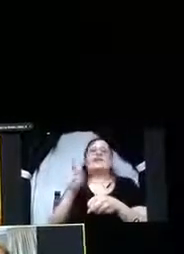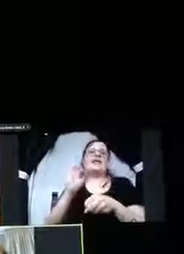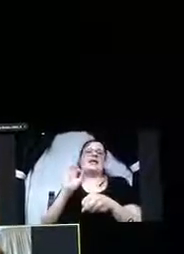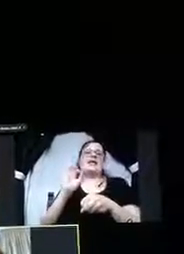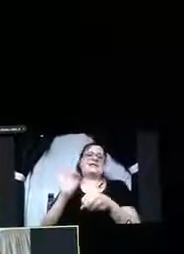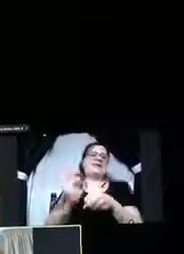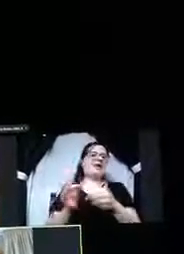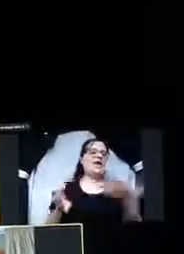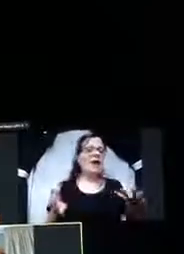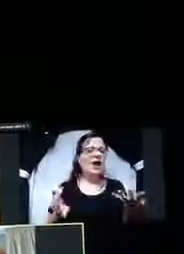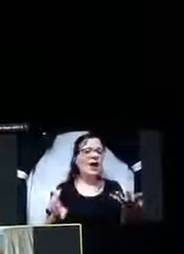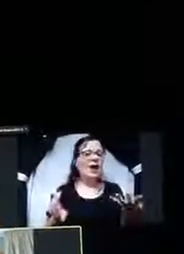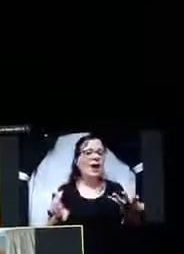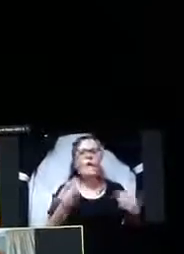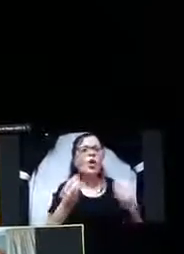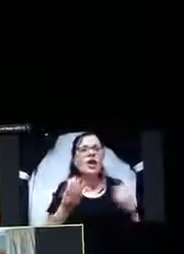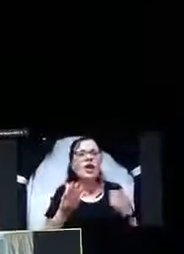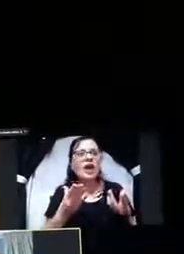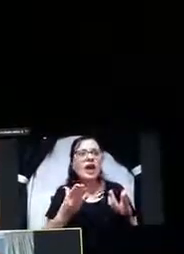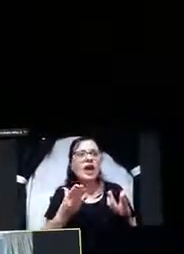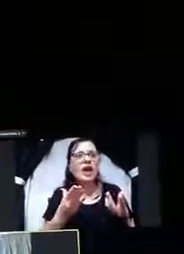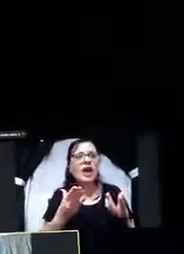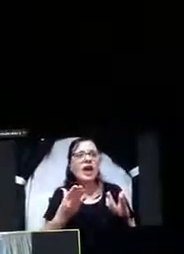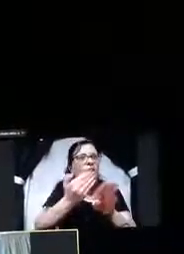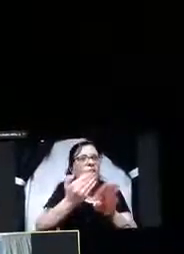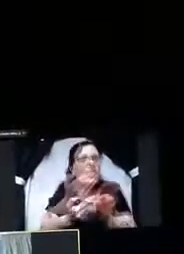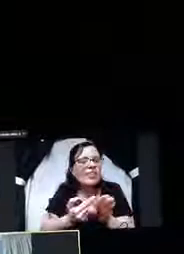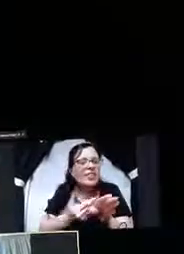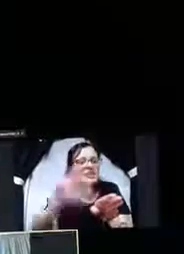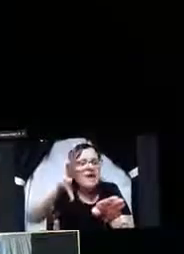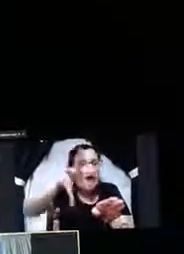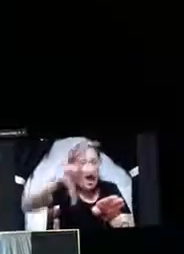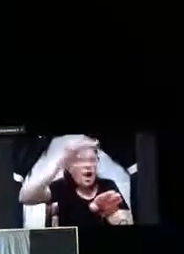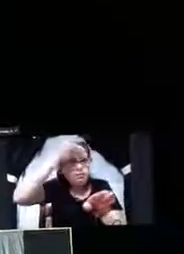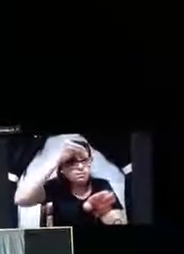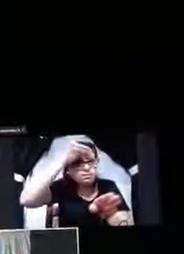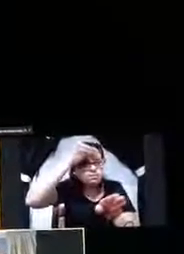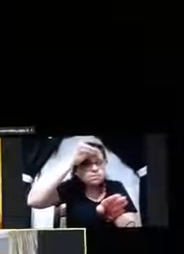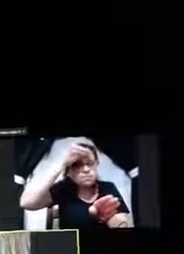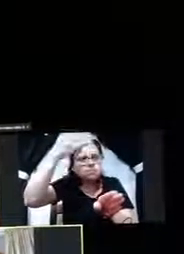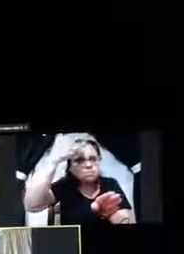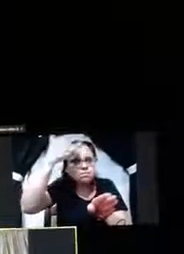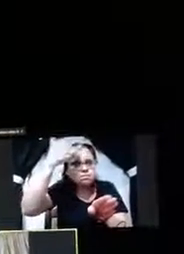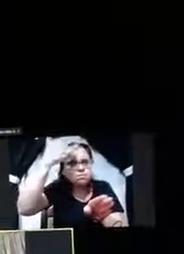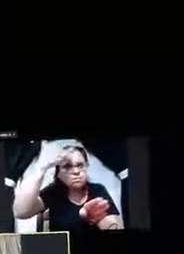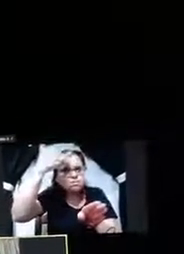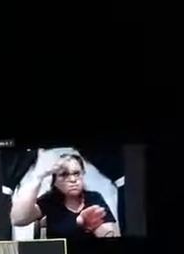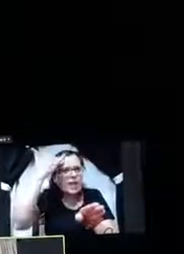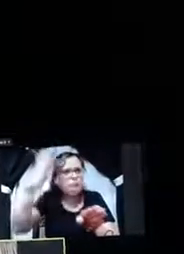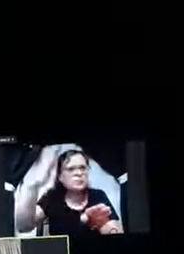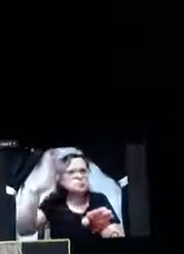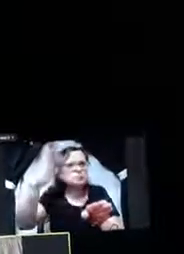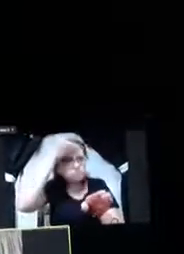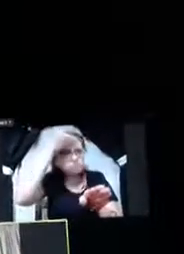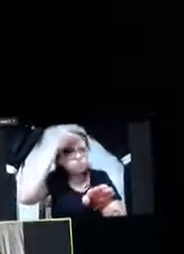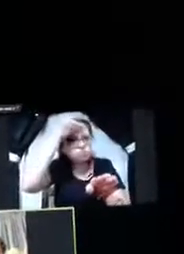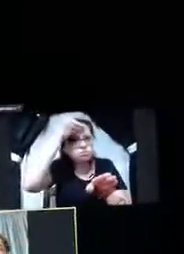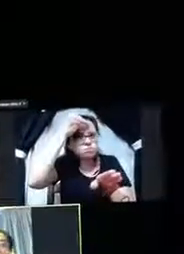pero no porque la interpretación de quién descubrió y el descubrir quién fue, qué había antes, no venía por ese lado. Venía